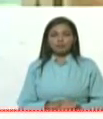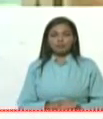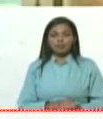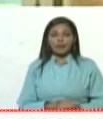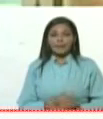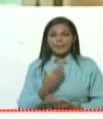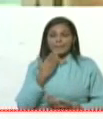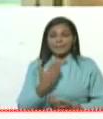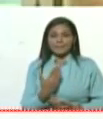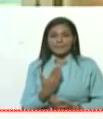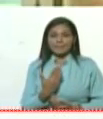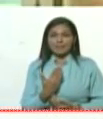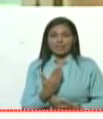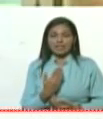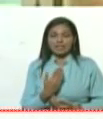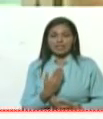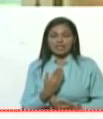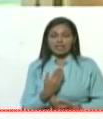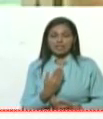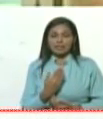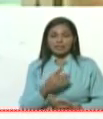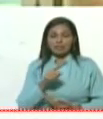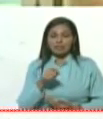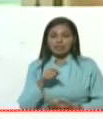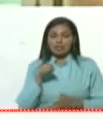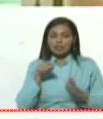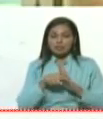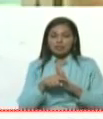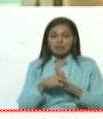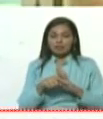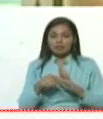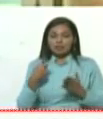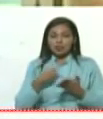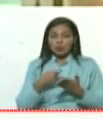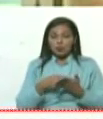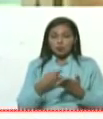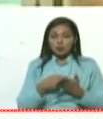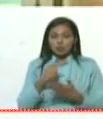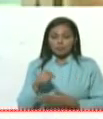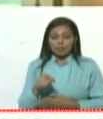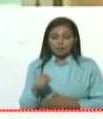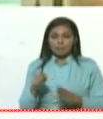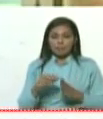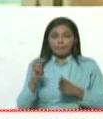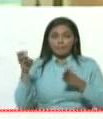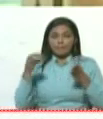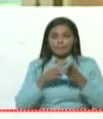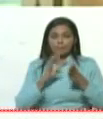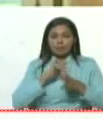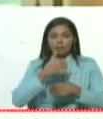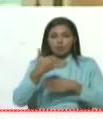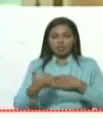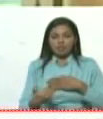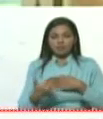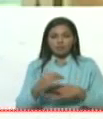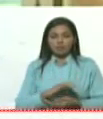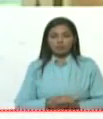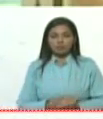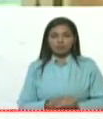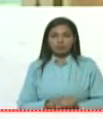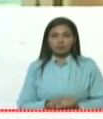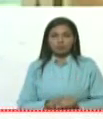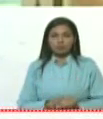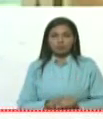solicitan la asignación de recursos financieros para 1000 proyectos a